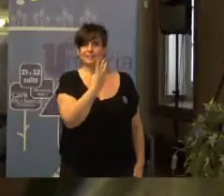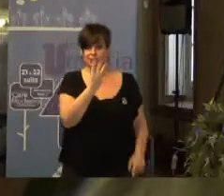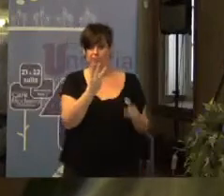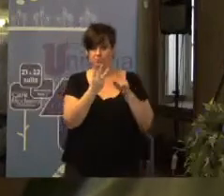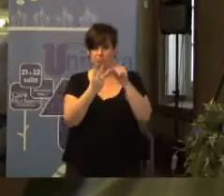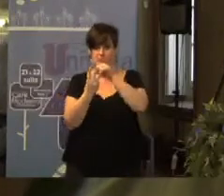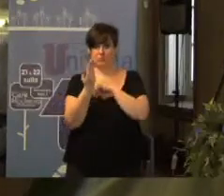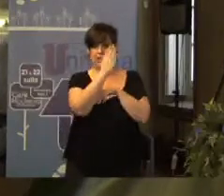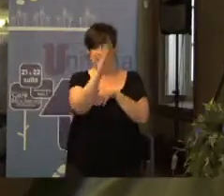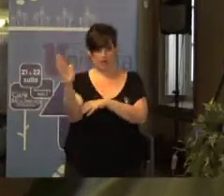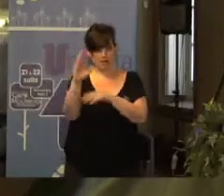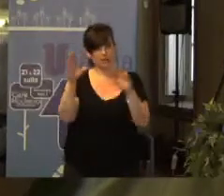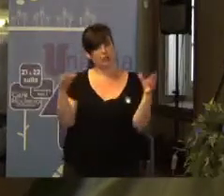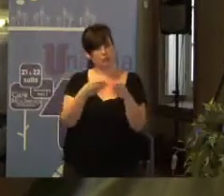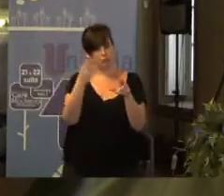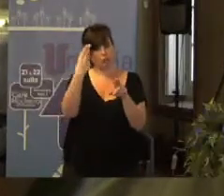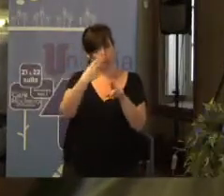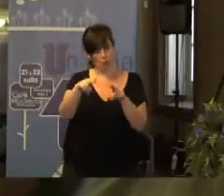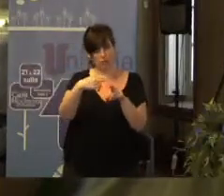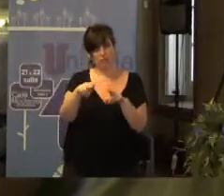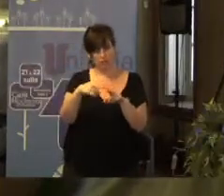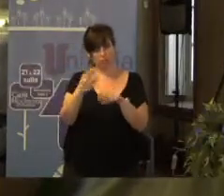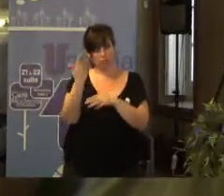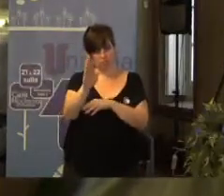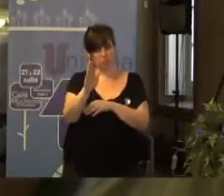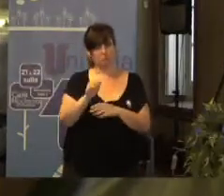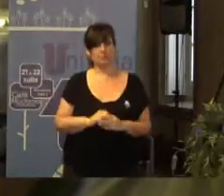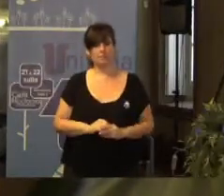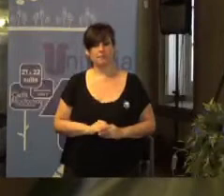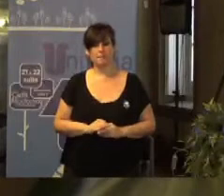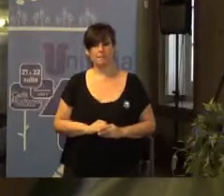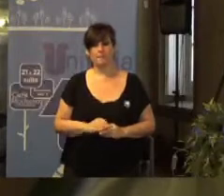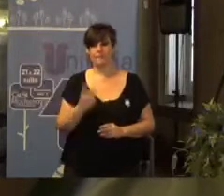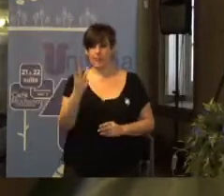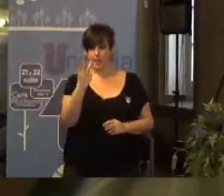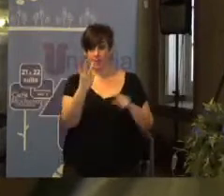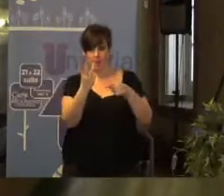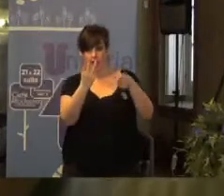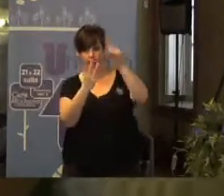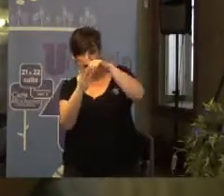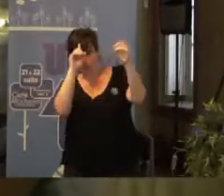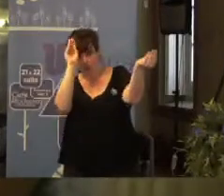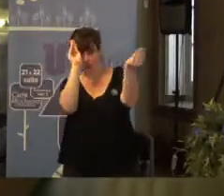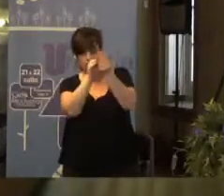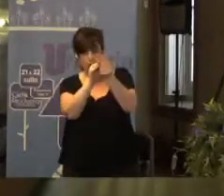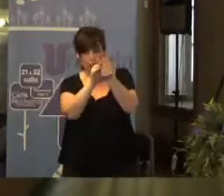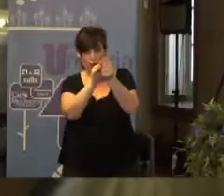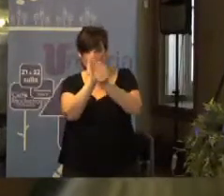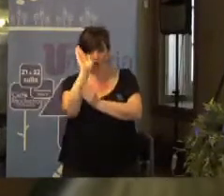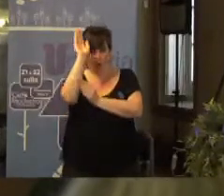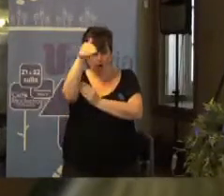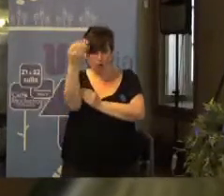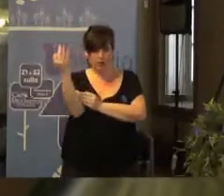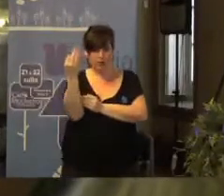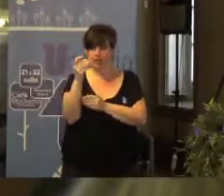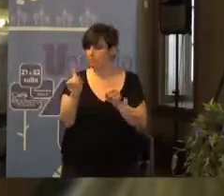pero representades sensibilidades políticas, estades de acordo as tres que hai que construir un Estado republicano, sea